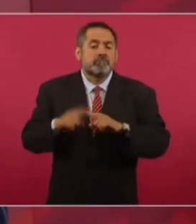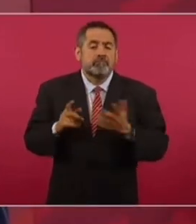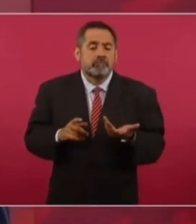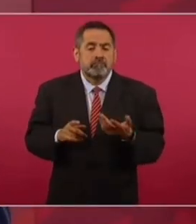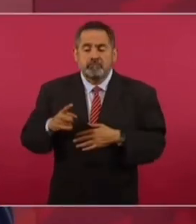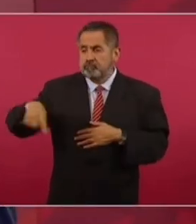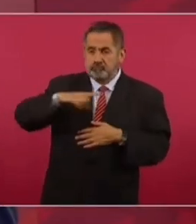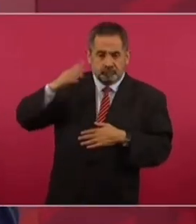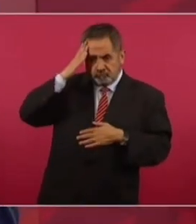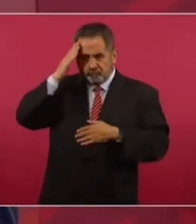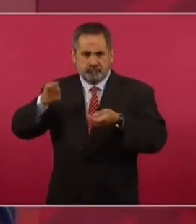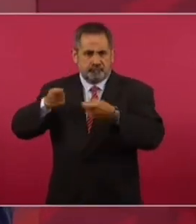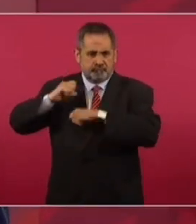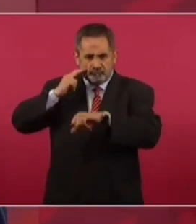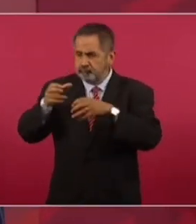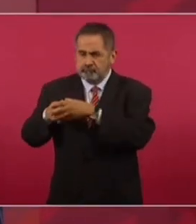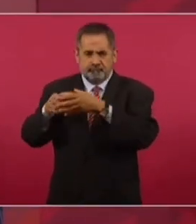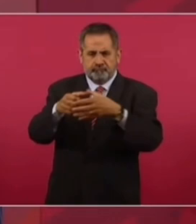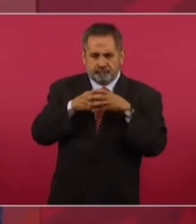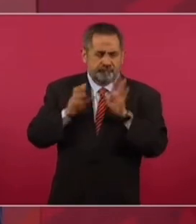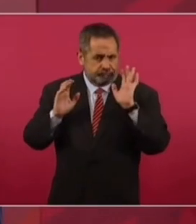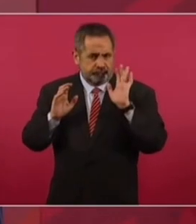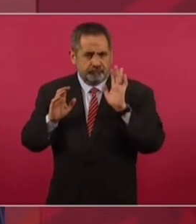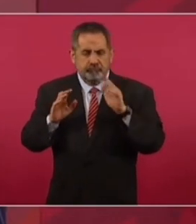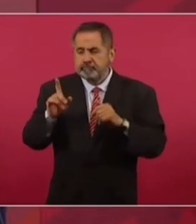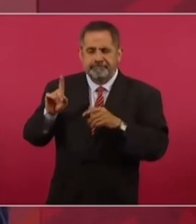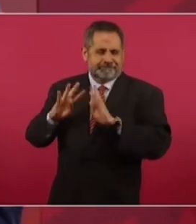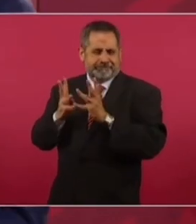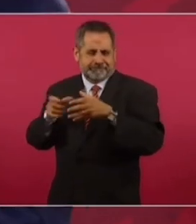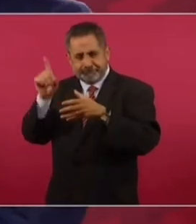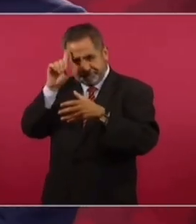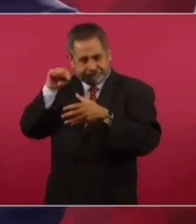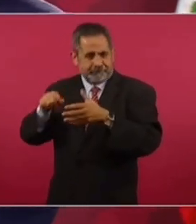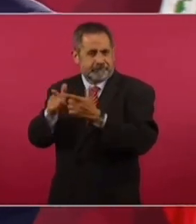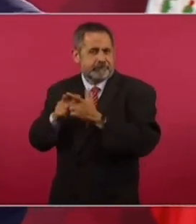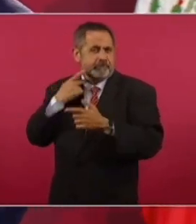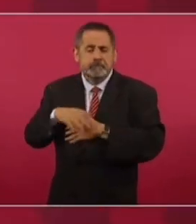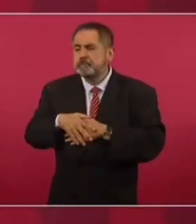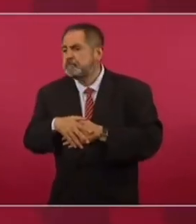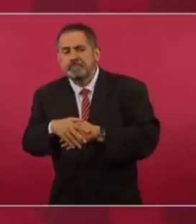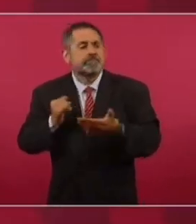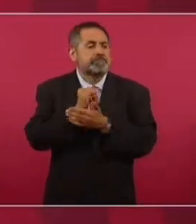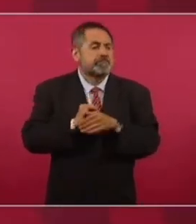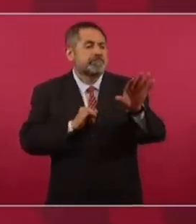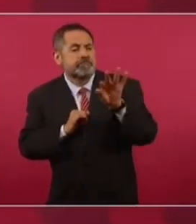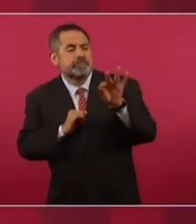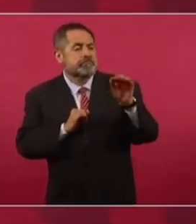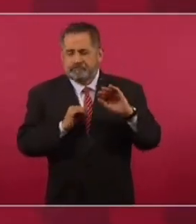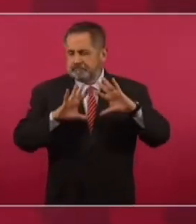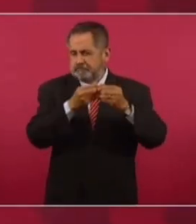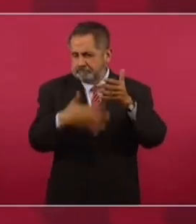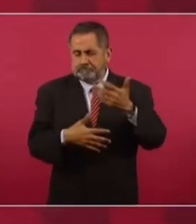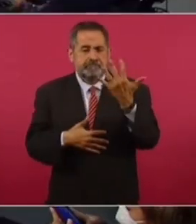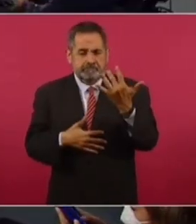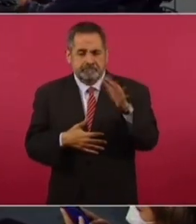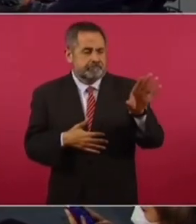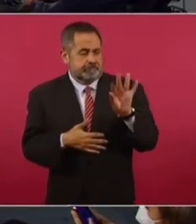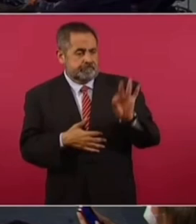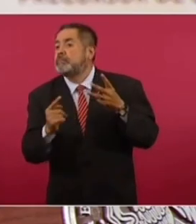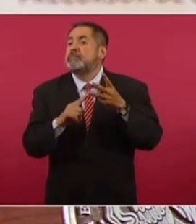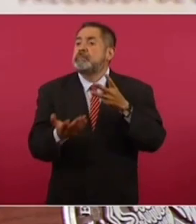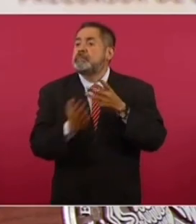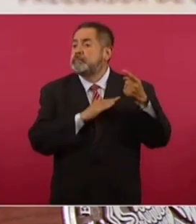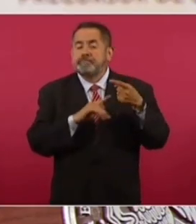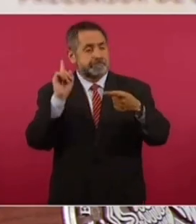los órganos de dirección de partido o de cualquier partido, los consejos del partido deciden, a ver, de estos 50 vamos a elegir a